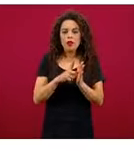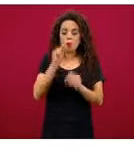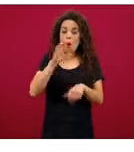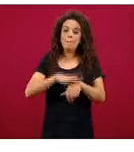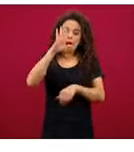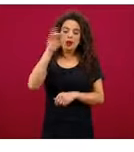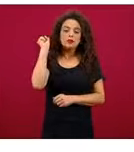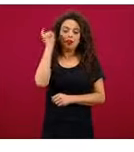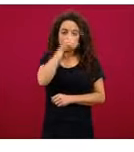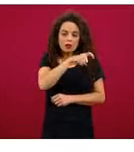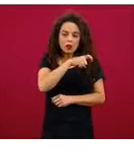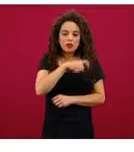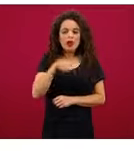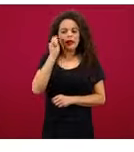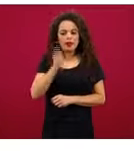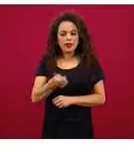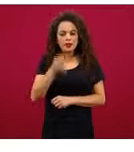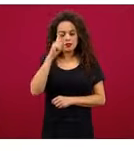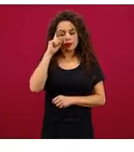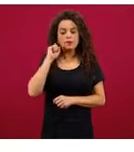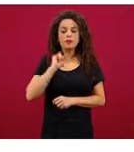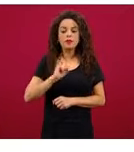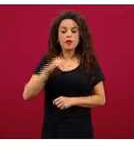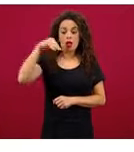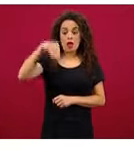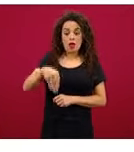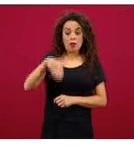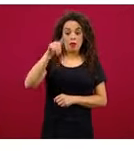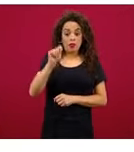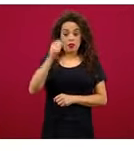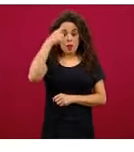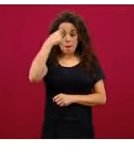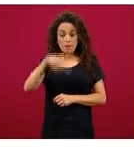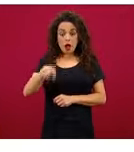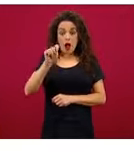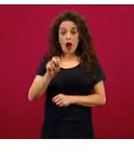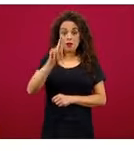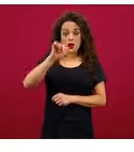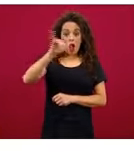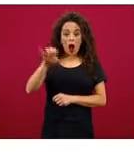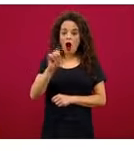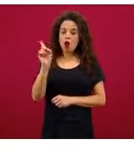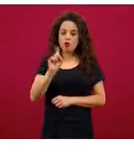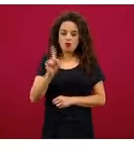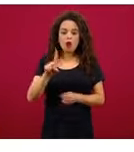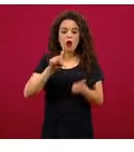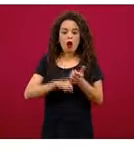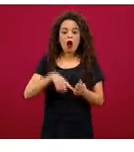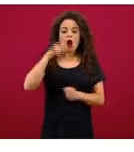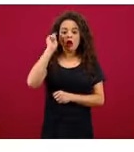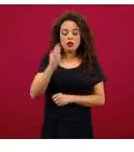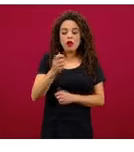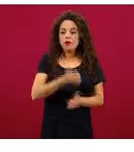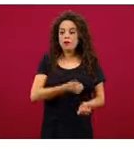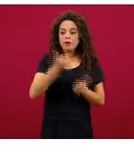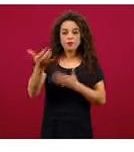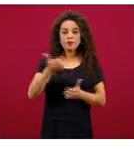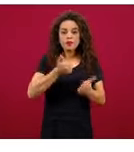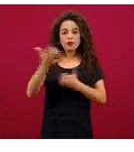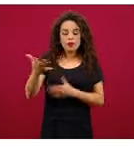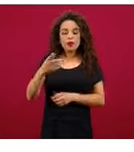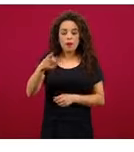no solo estamos hablando de un MT para el triaje, sino que se deriva a los pacientes ya al